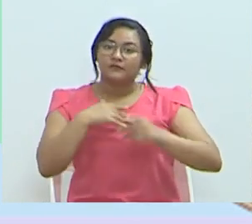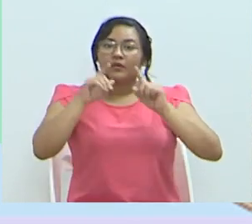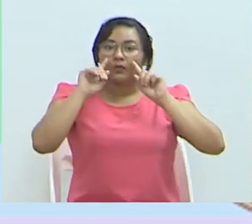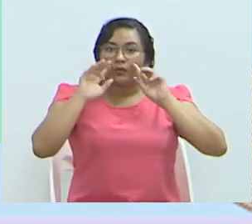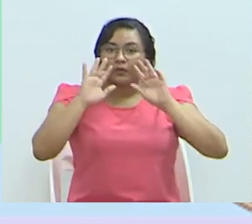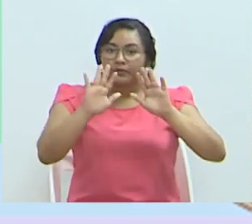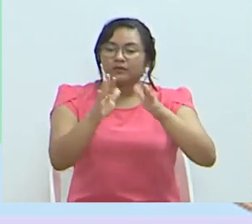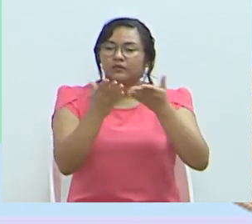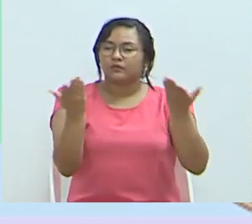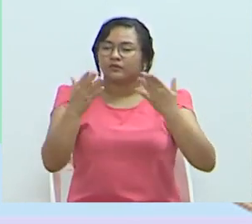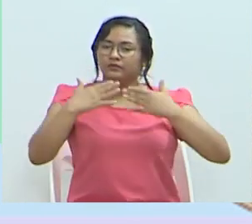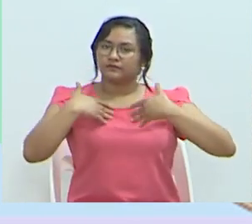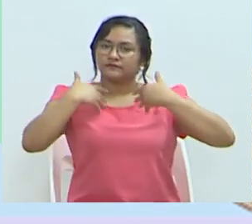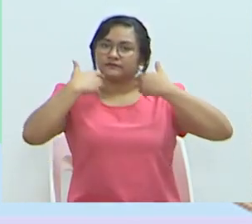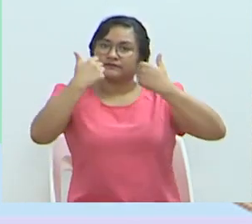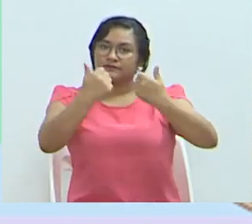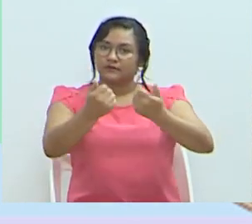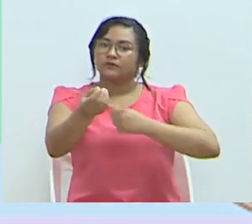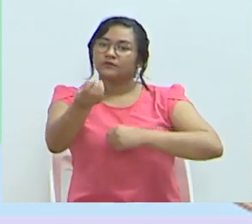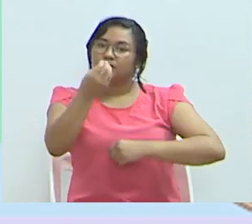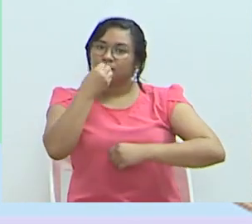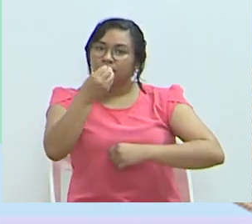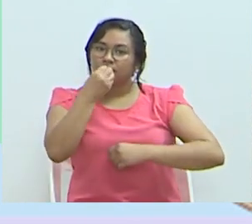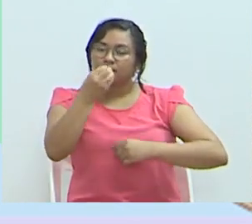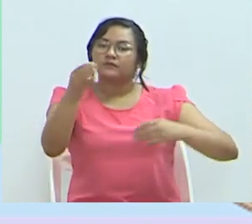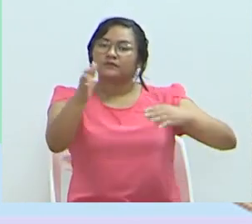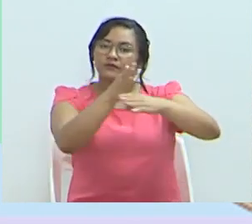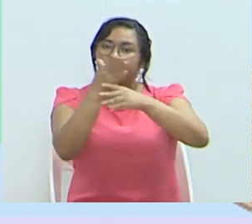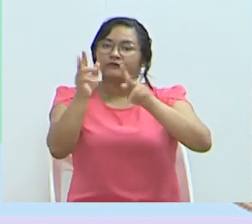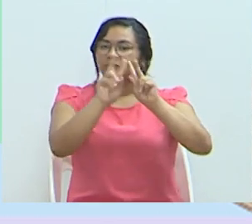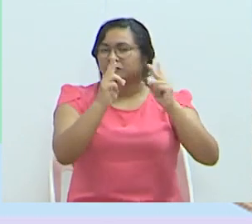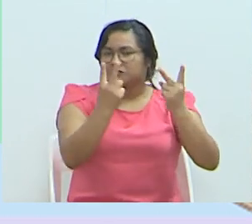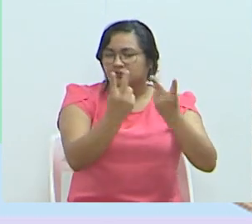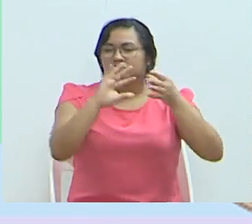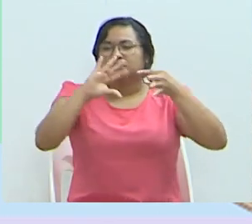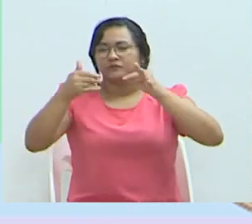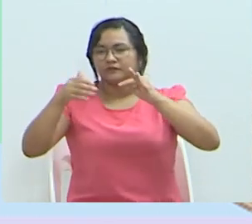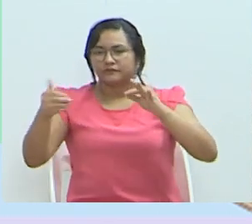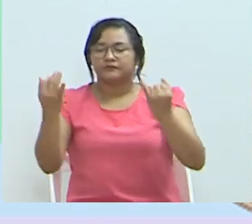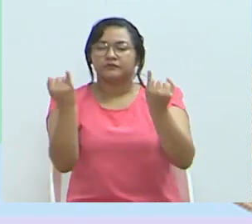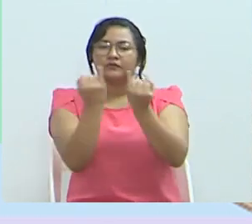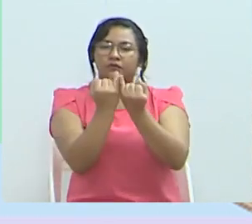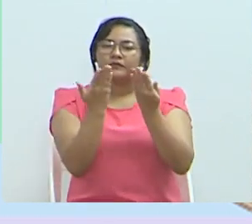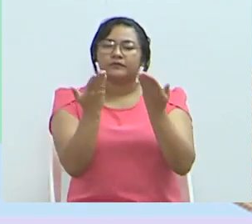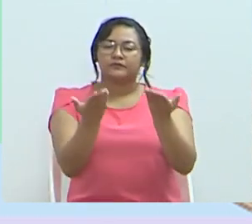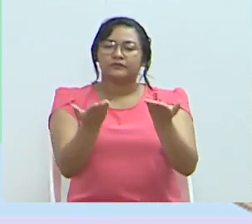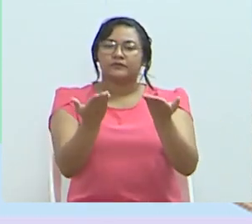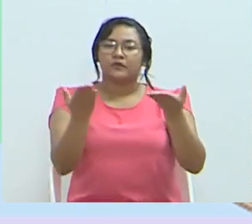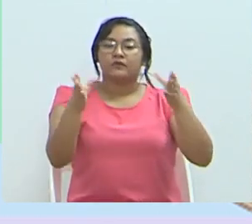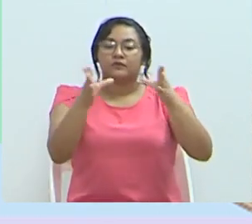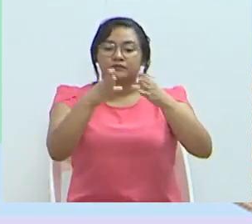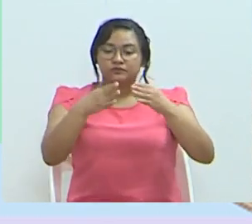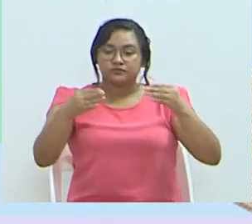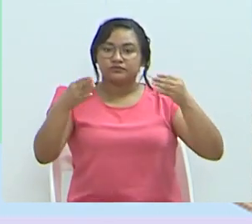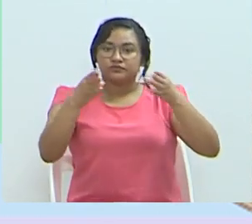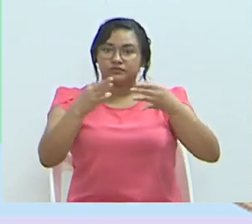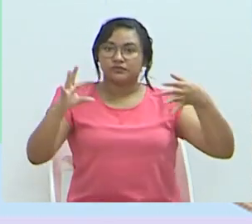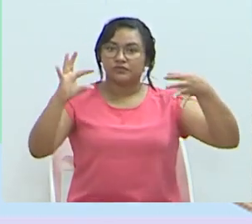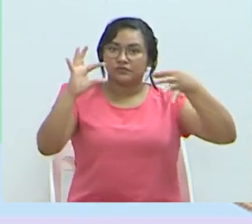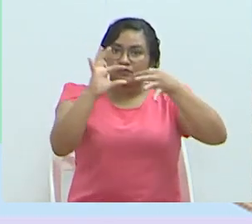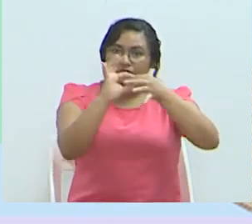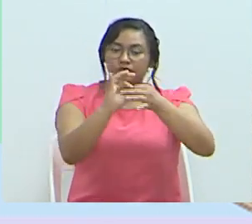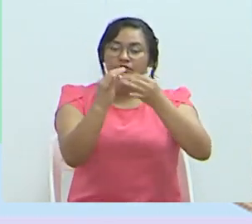buena salud y consumiendo los alimentos saludables. Cuando estas biomoléculas se combinan entre sí, forman una estructura única